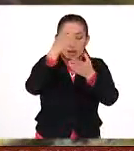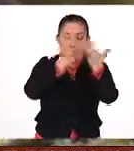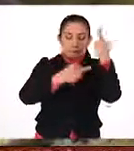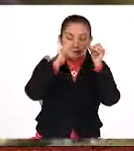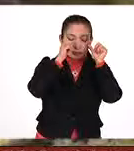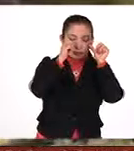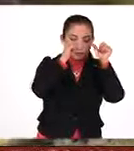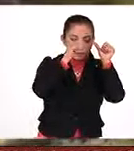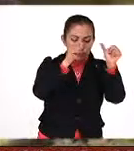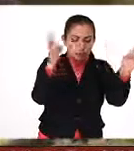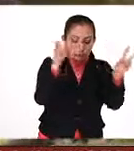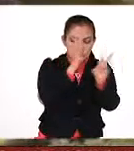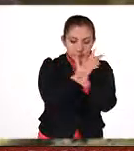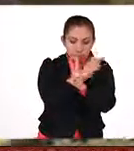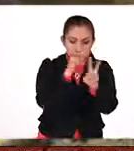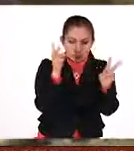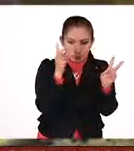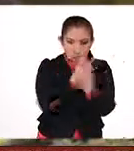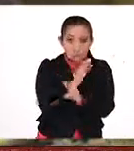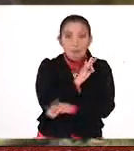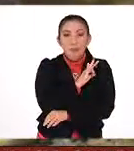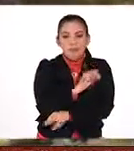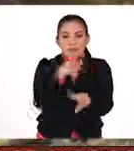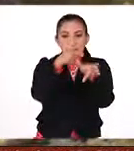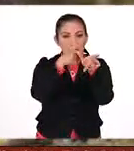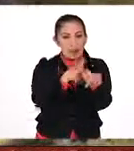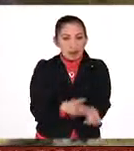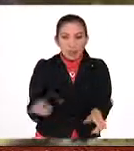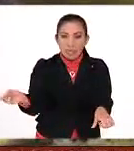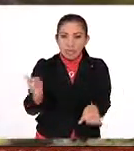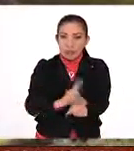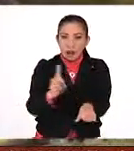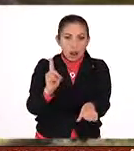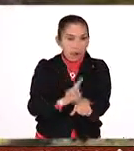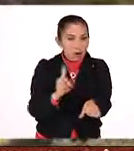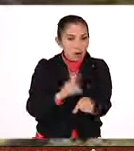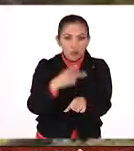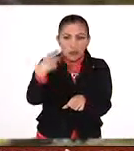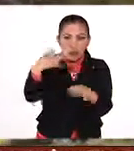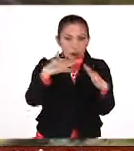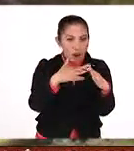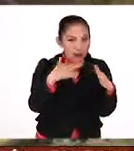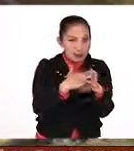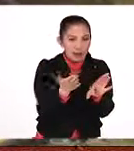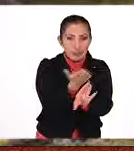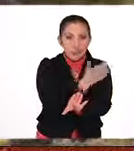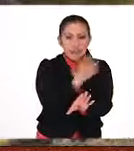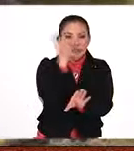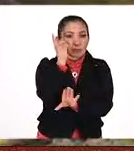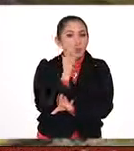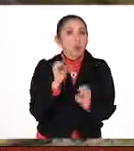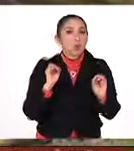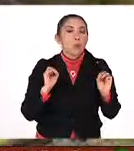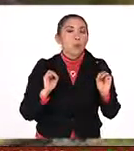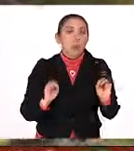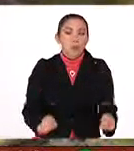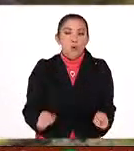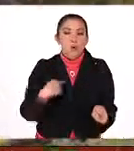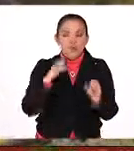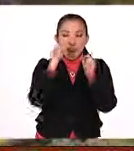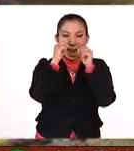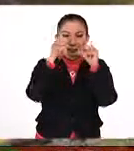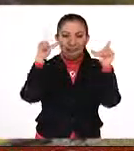tu atención a la respiración puedes continuar así diariamente también en tu casa antes de dormir o al